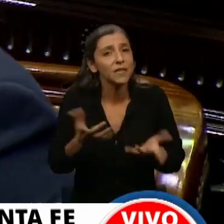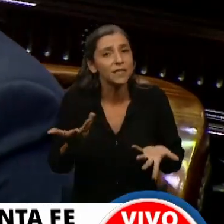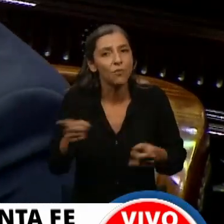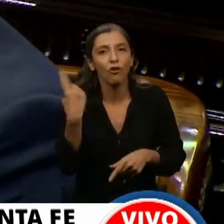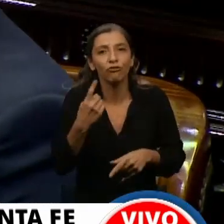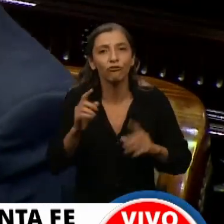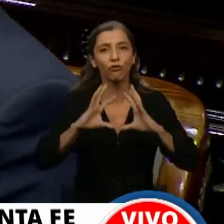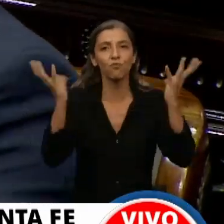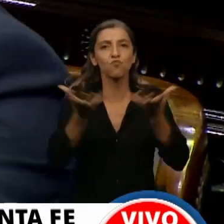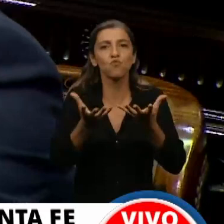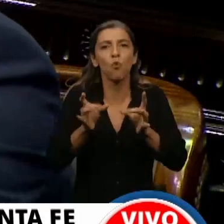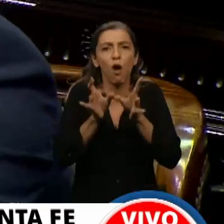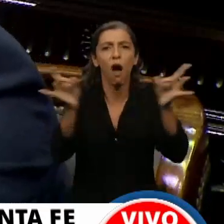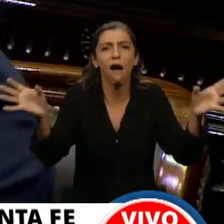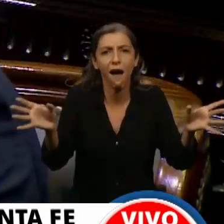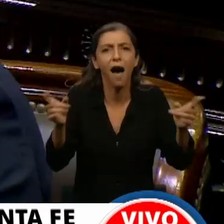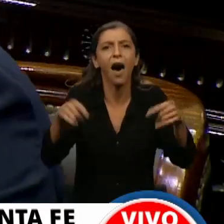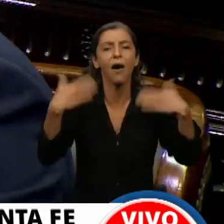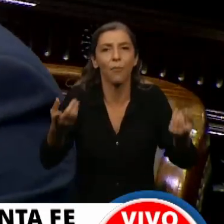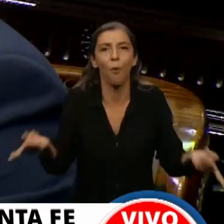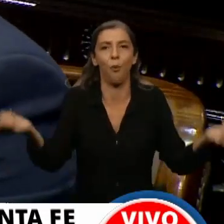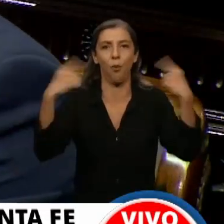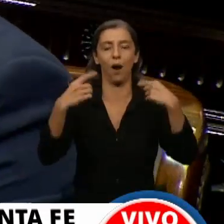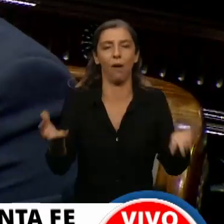esta idea de que somos una unidad,